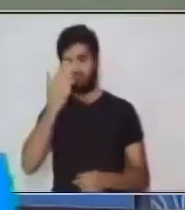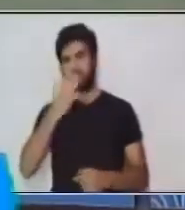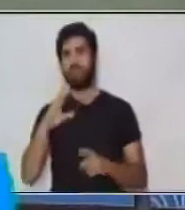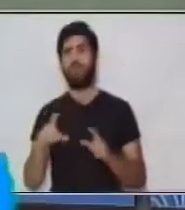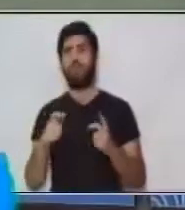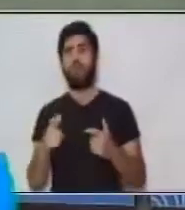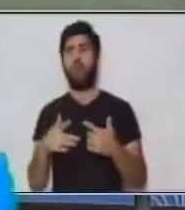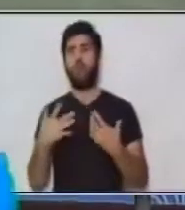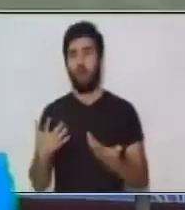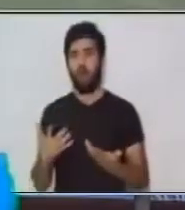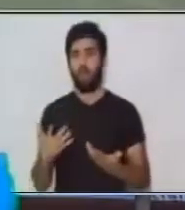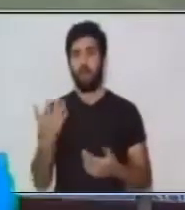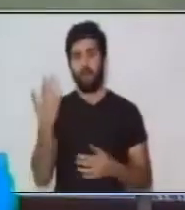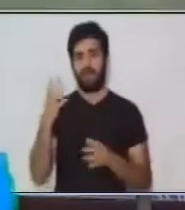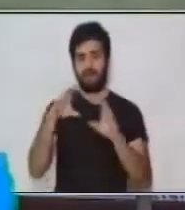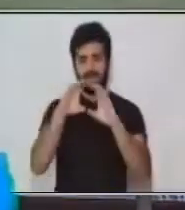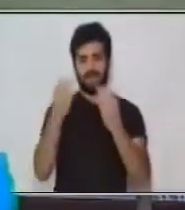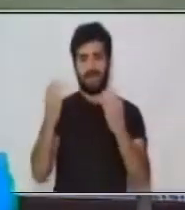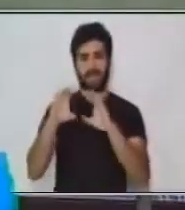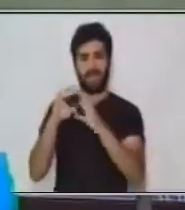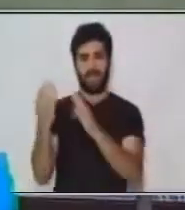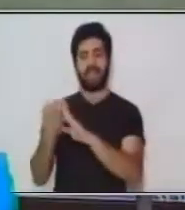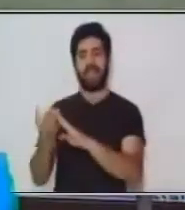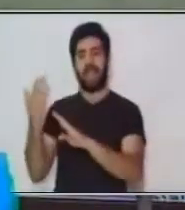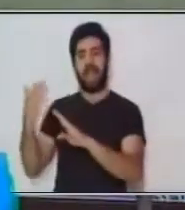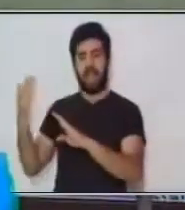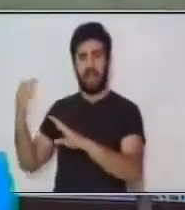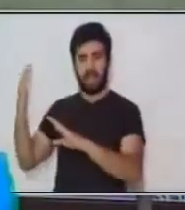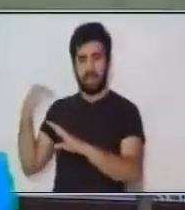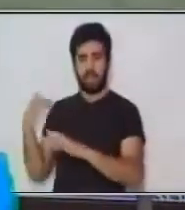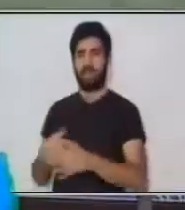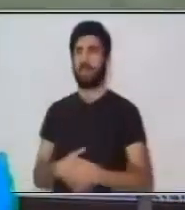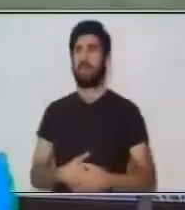en segmentos anteriores.